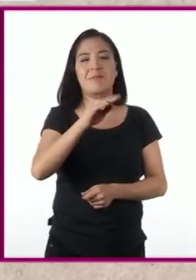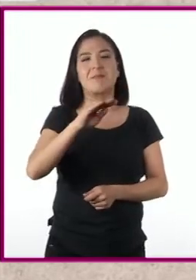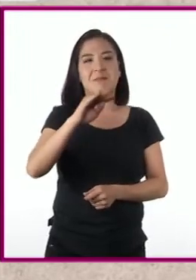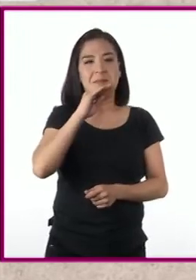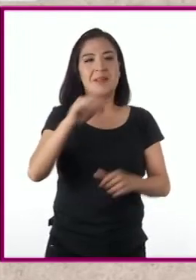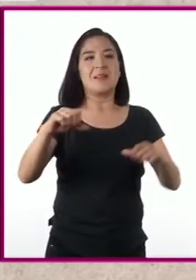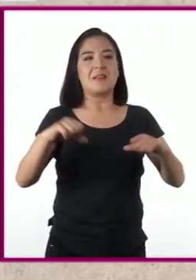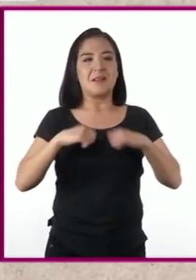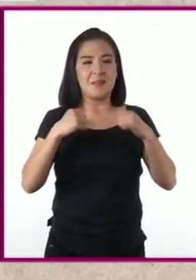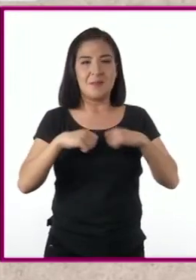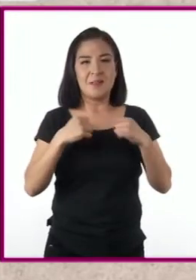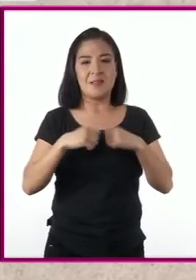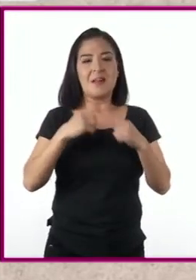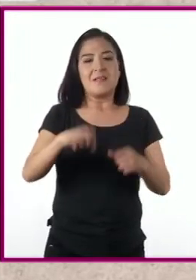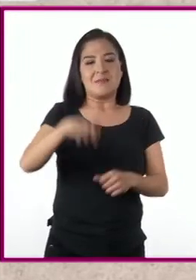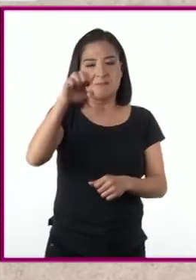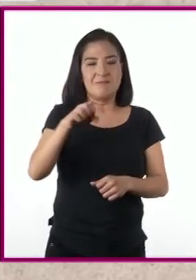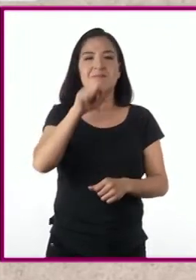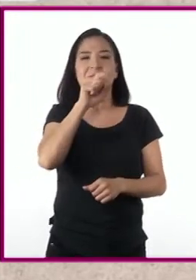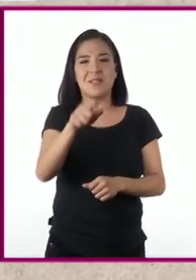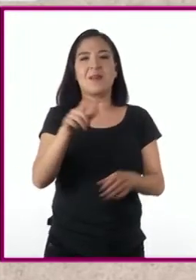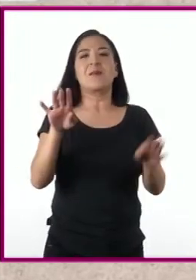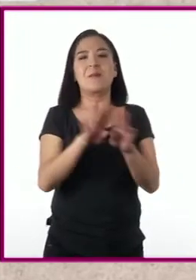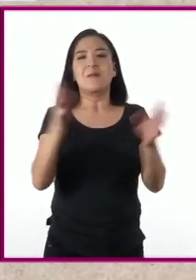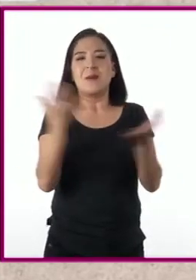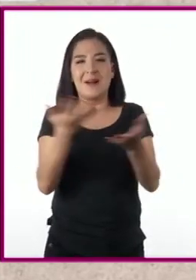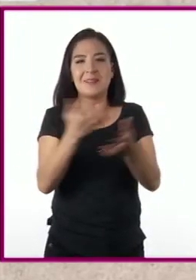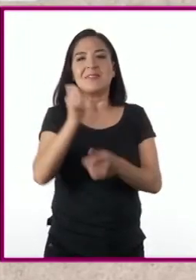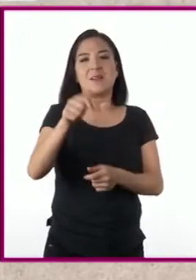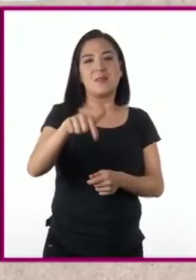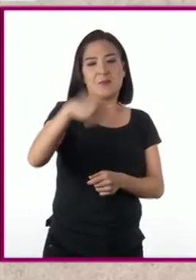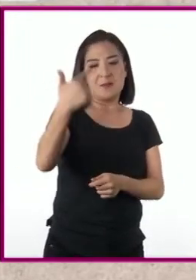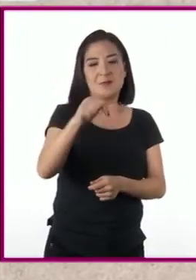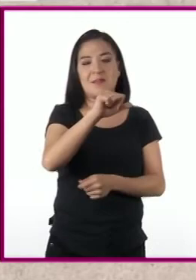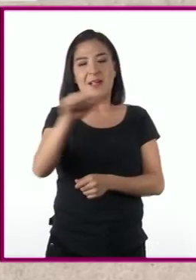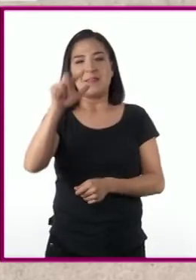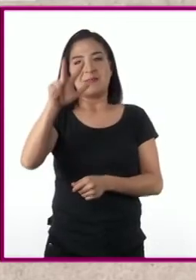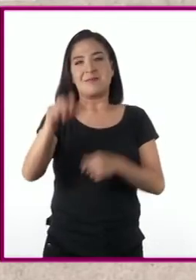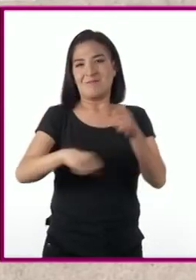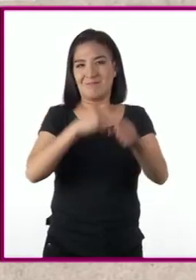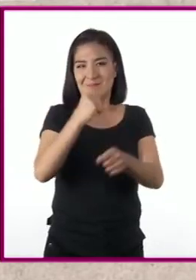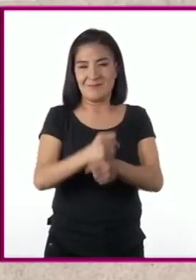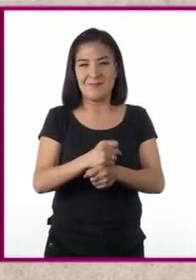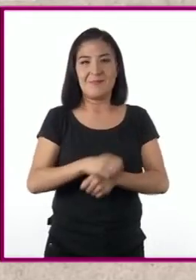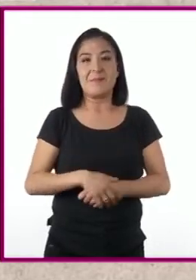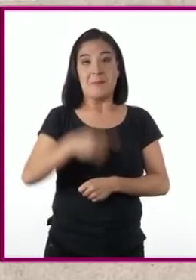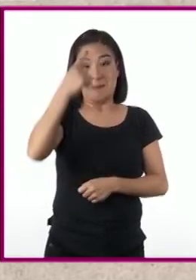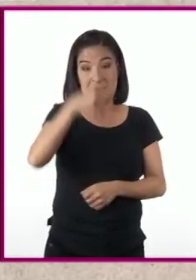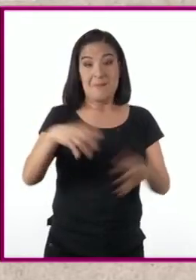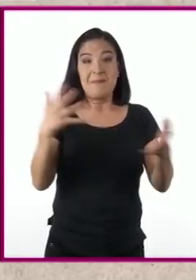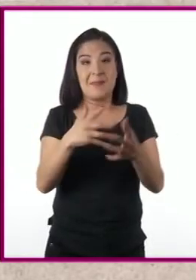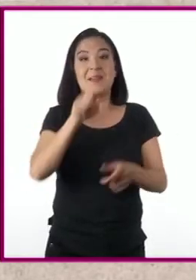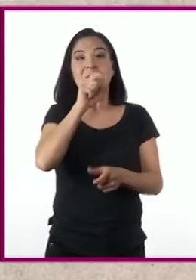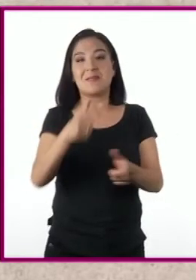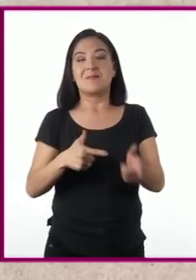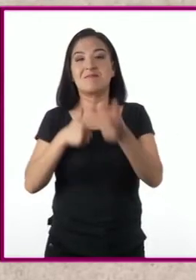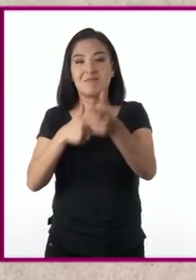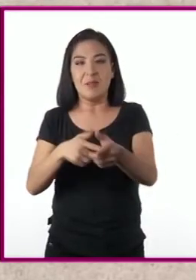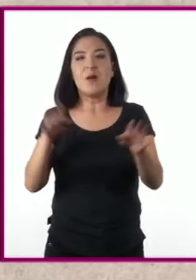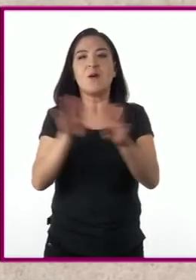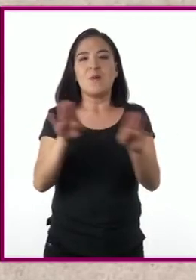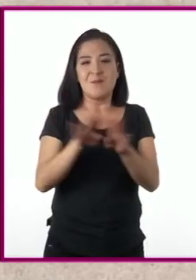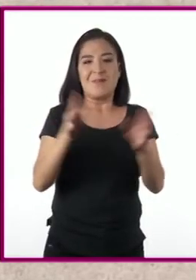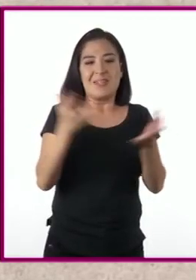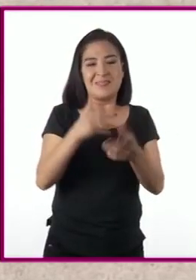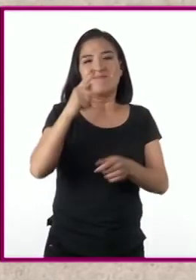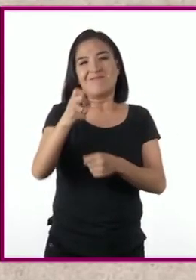a adolescentes con edades comprendidas entre los 12 y los 18 años, para hacer un seguimiento sobre las